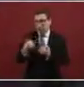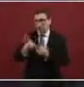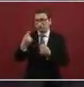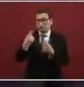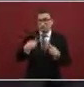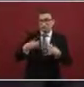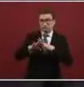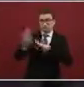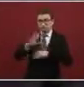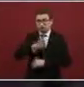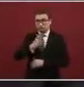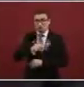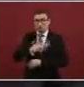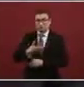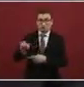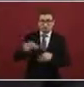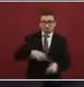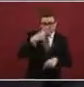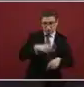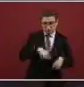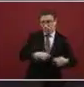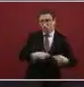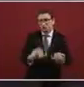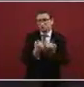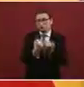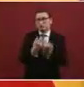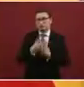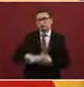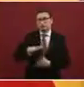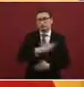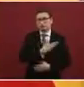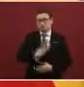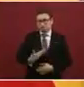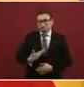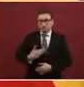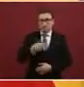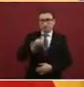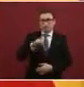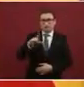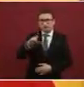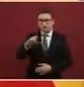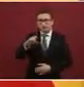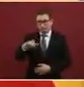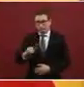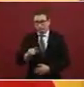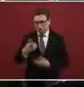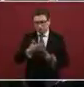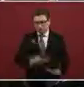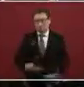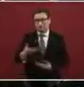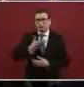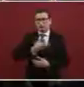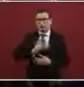descendientes, agradezco al presidente Andrés Manuel López Obrador que nos reciba hoy en Palacio Nacional para conmemorar